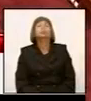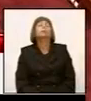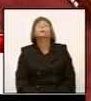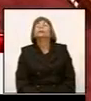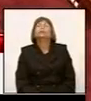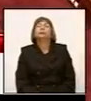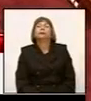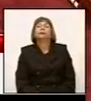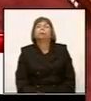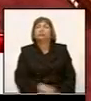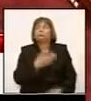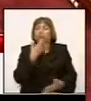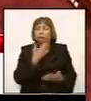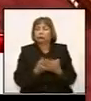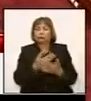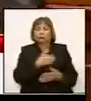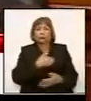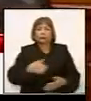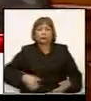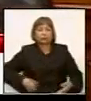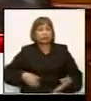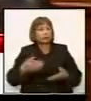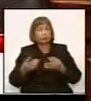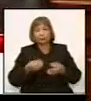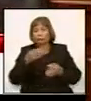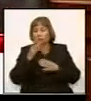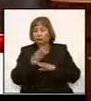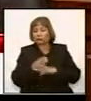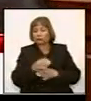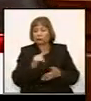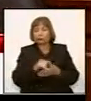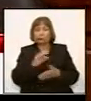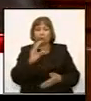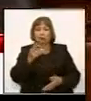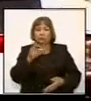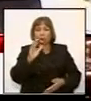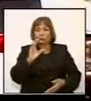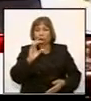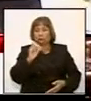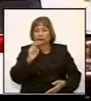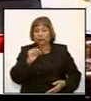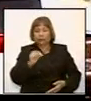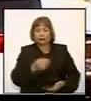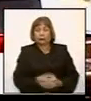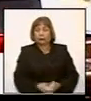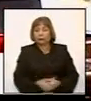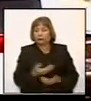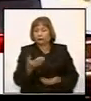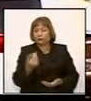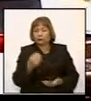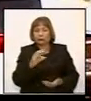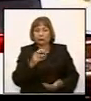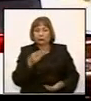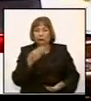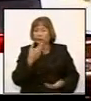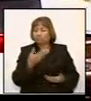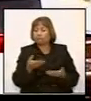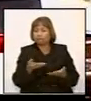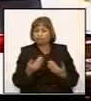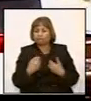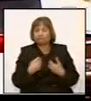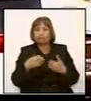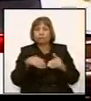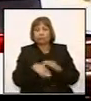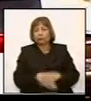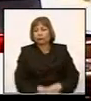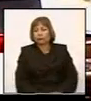Gracias, gracias, presidente. Me pide una intervención la congresista Chacón. Gracias. Congresista Chacón, tiene la interrupción.